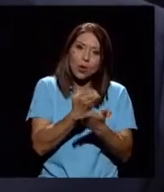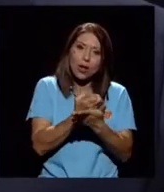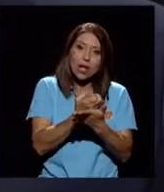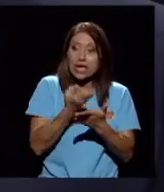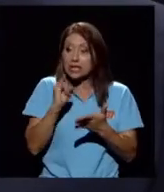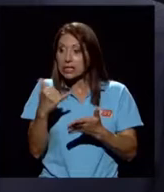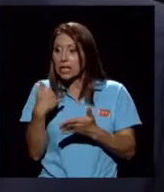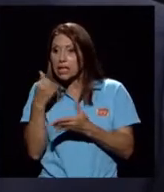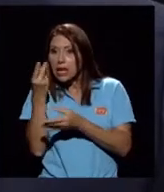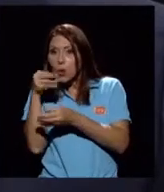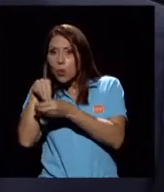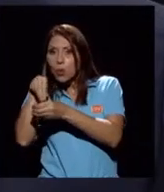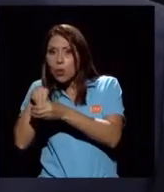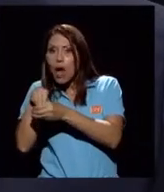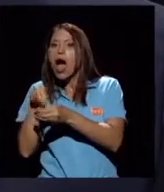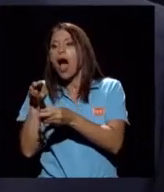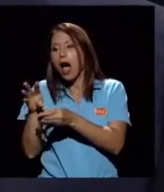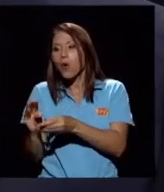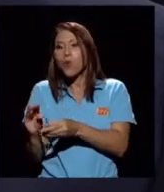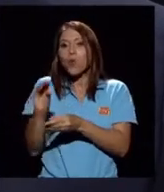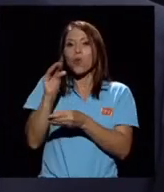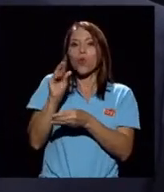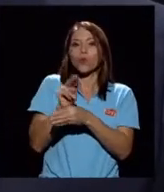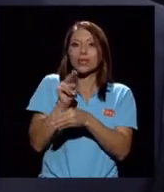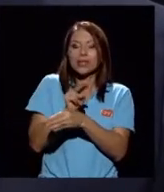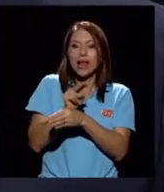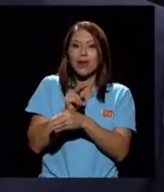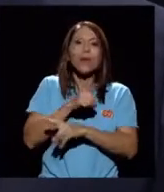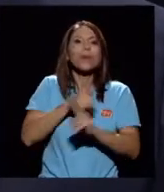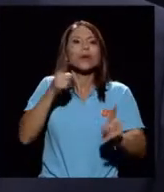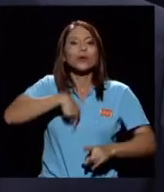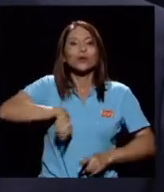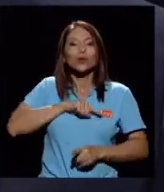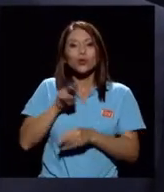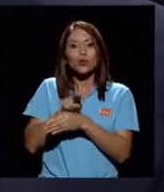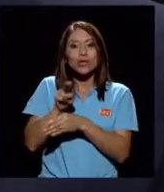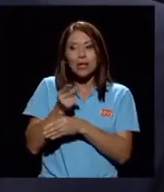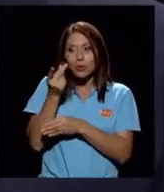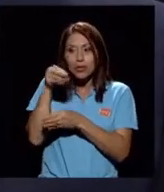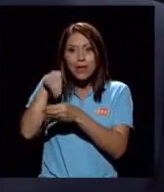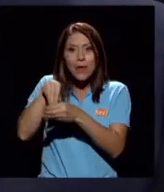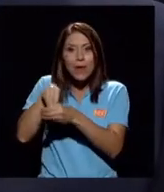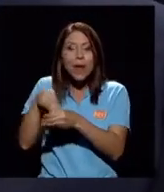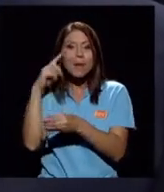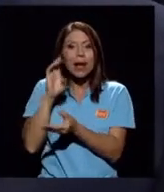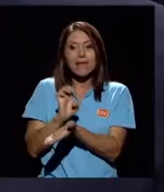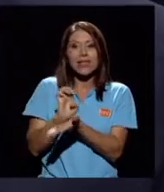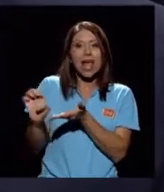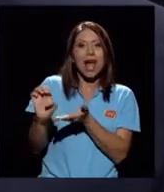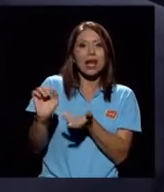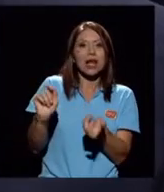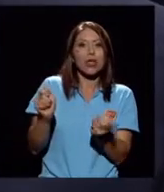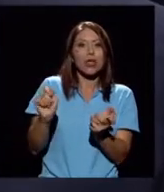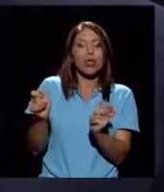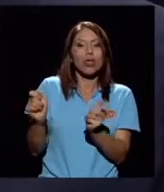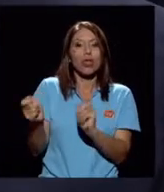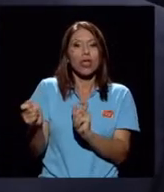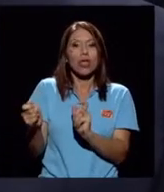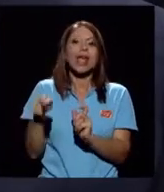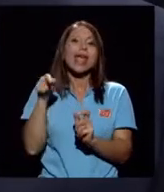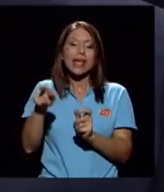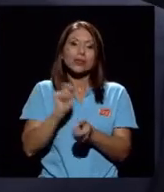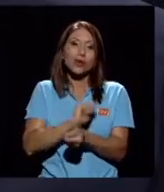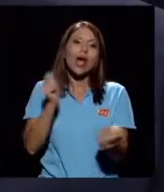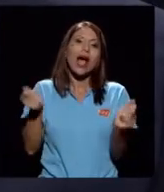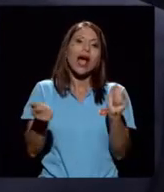abundantes aquí utilizamos las reservas básicamente para evitar cualquier tipo de ajuste bueno y eso cambio la tasa de